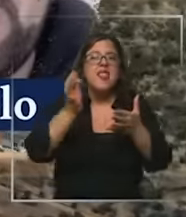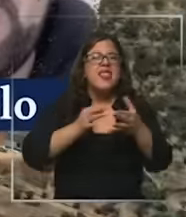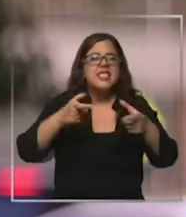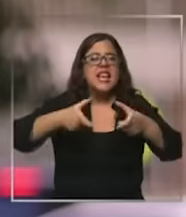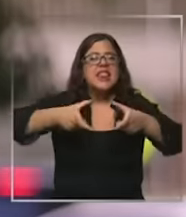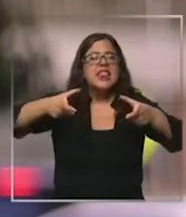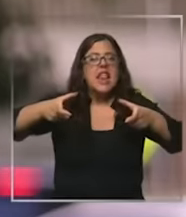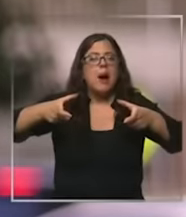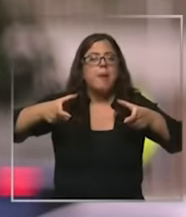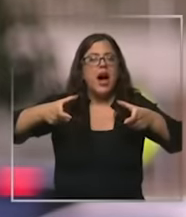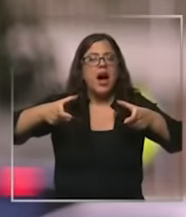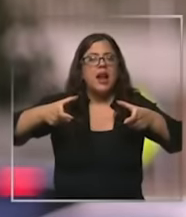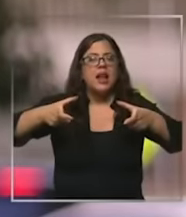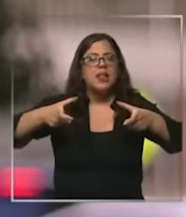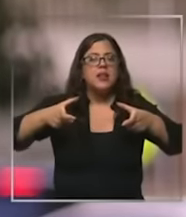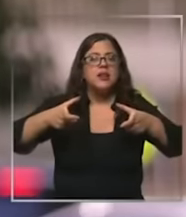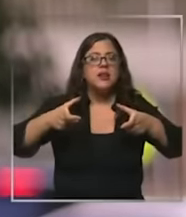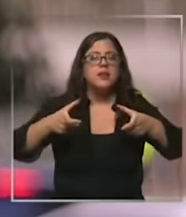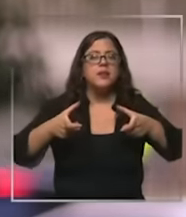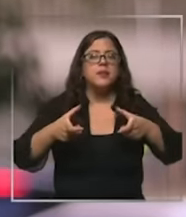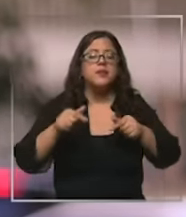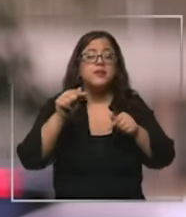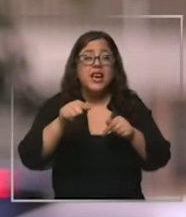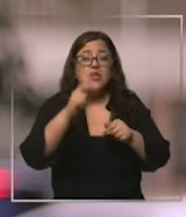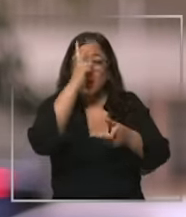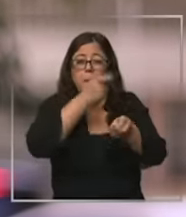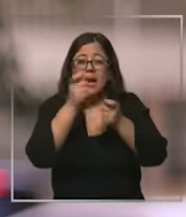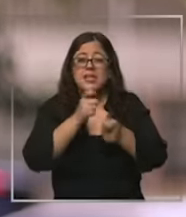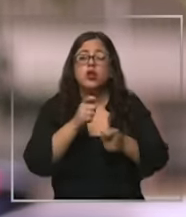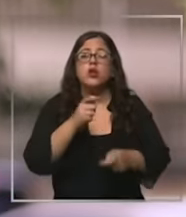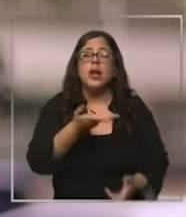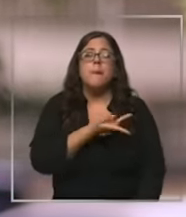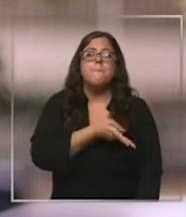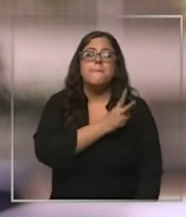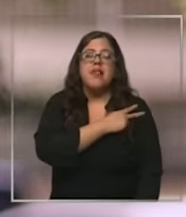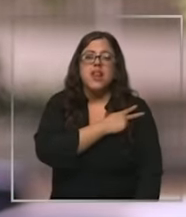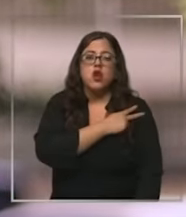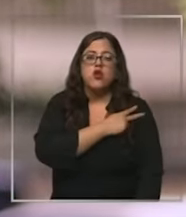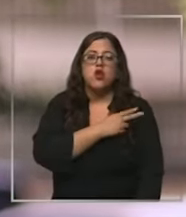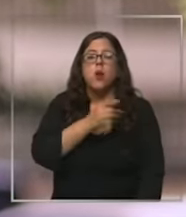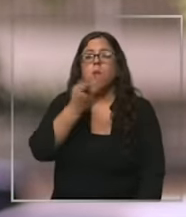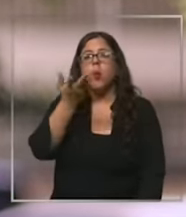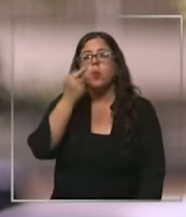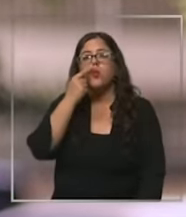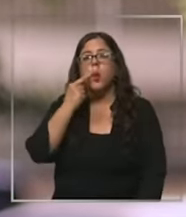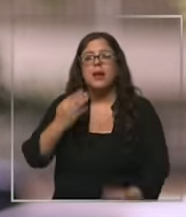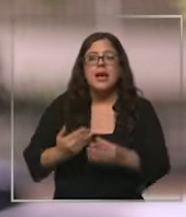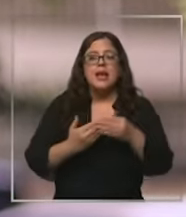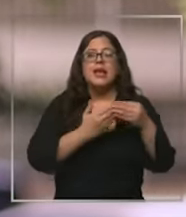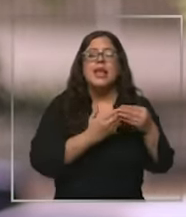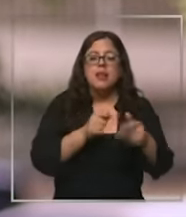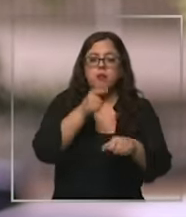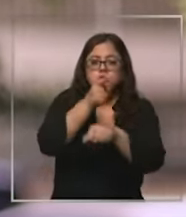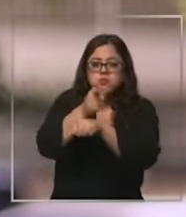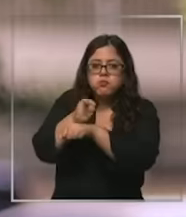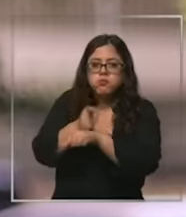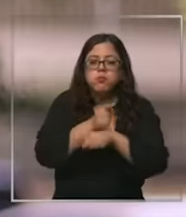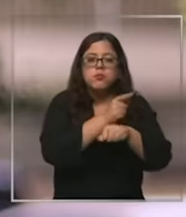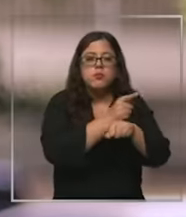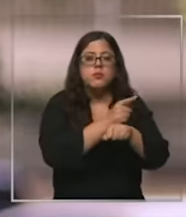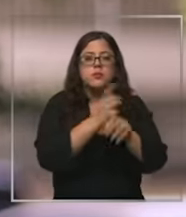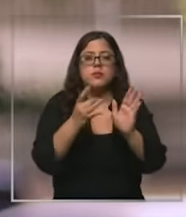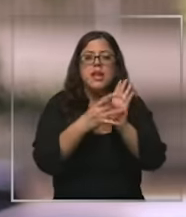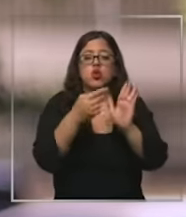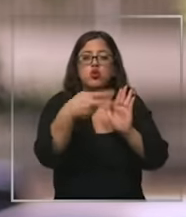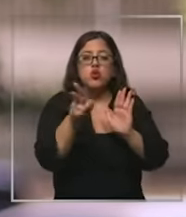chica? Que se trata de asemejarse al padrino tanto en un líder al momento de dirigir cada uno de sus